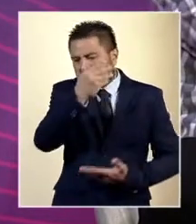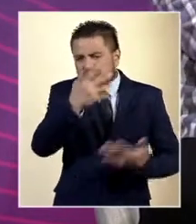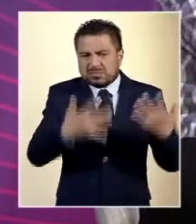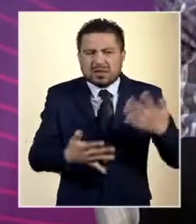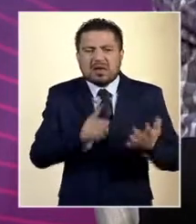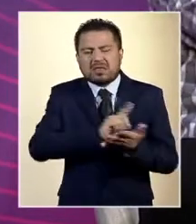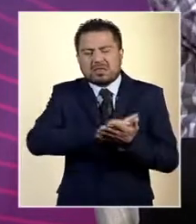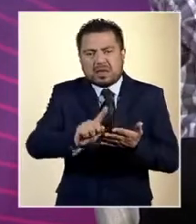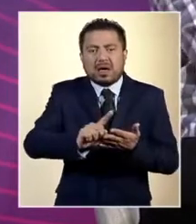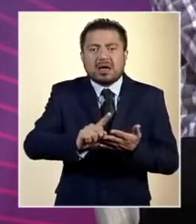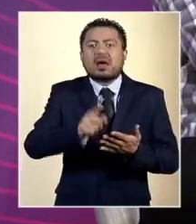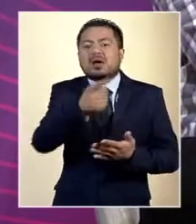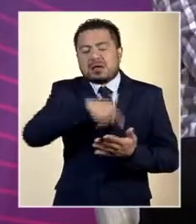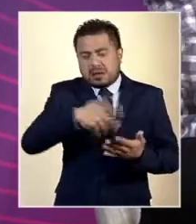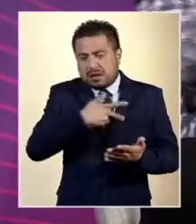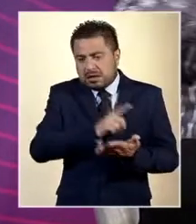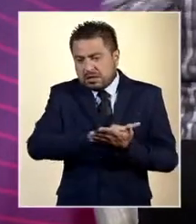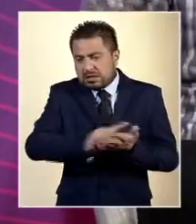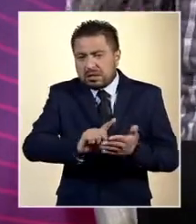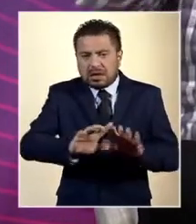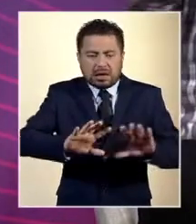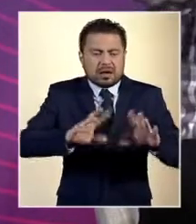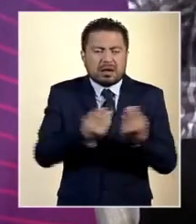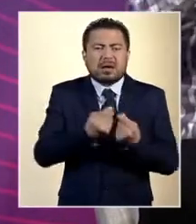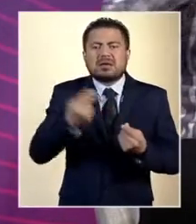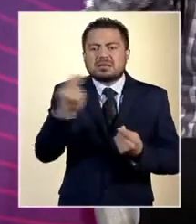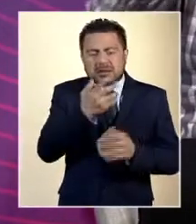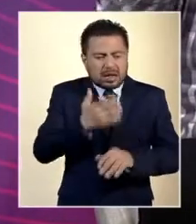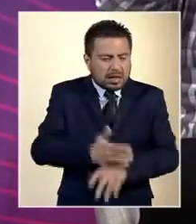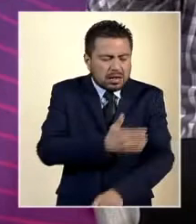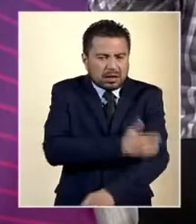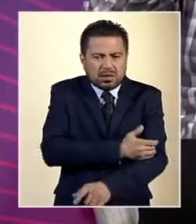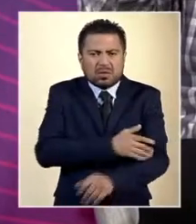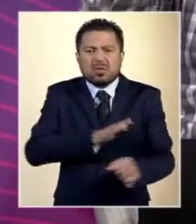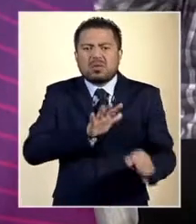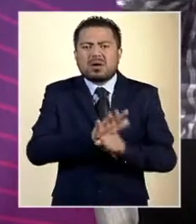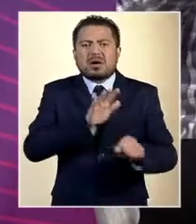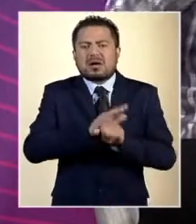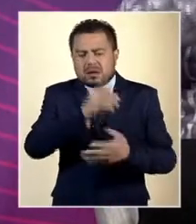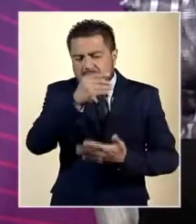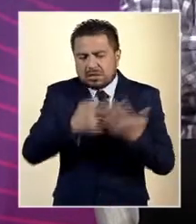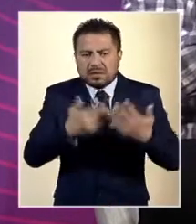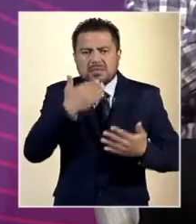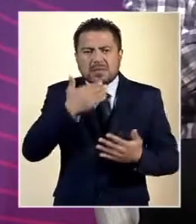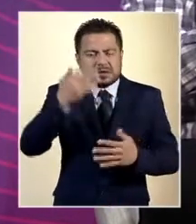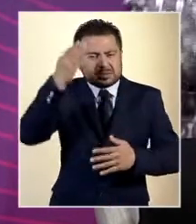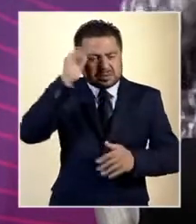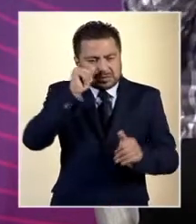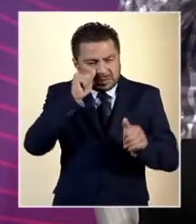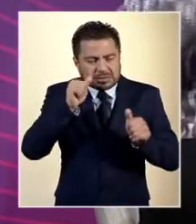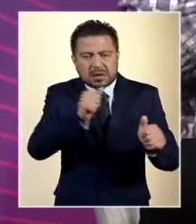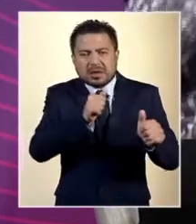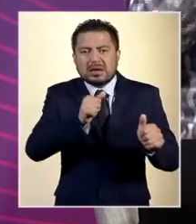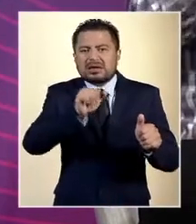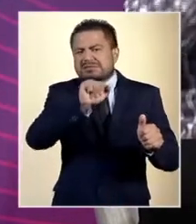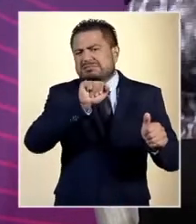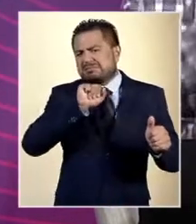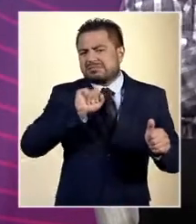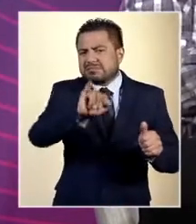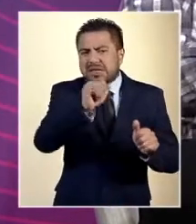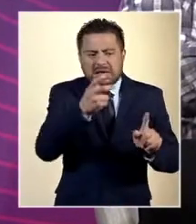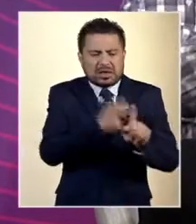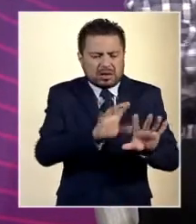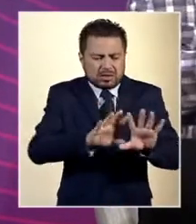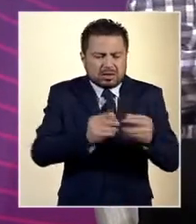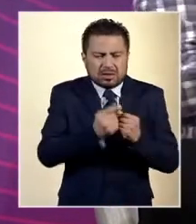de derechos, tenemos una serie de derechos que tienen que ir acompañados de una serie de bienes y servicios, ¿no? O sea, sin duda, esta parte